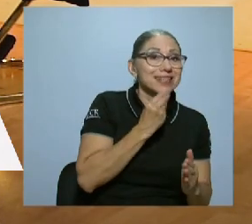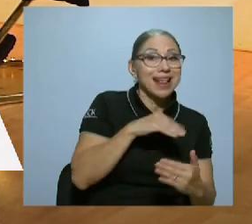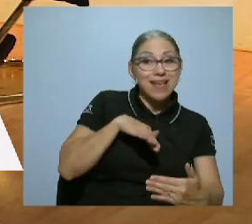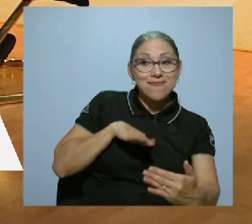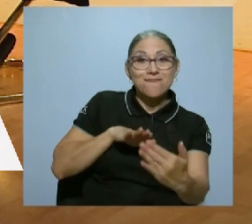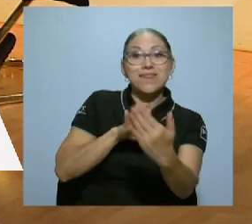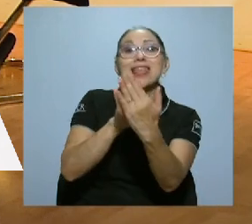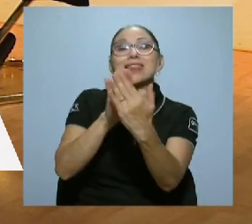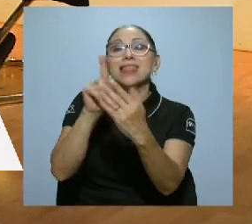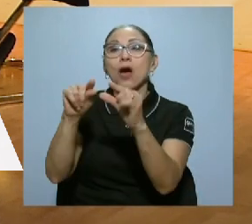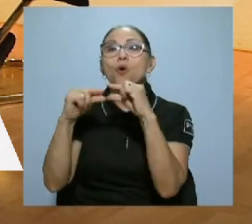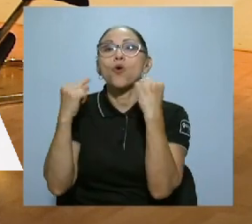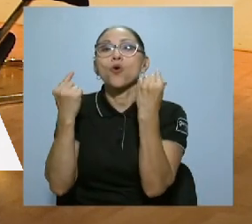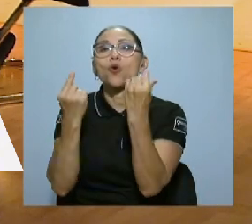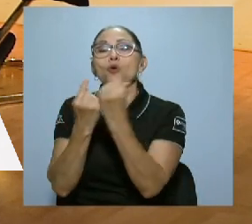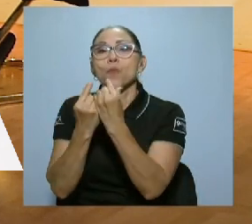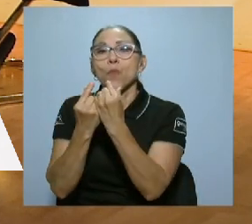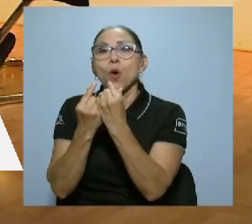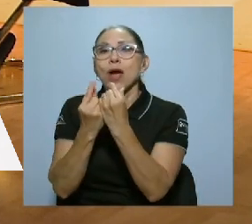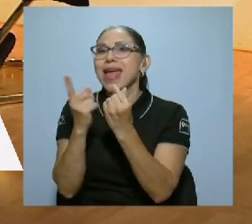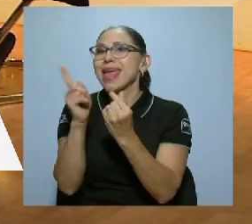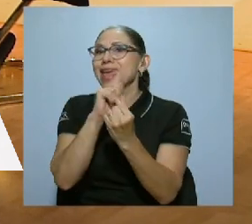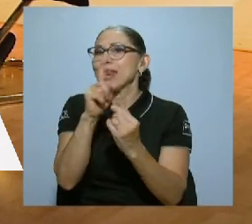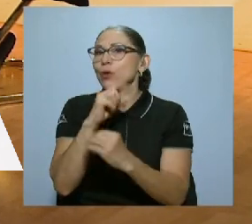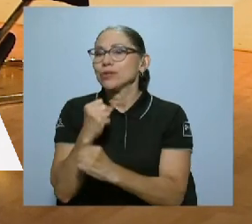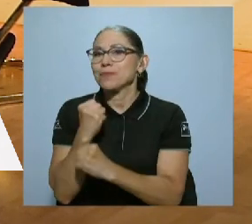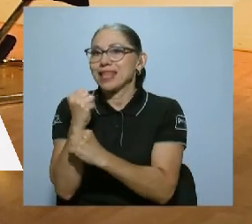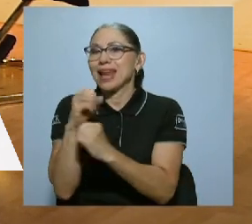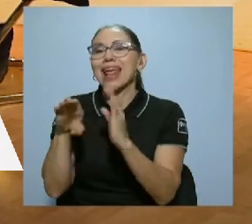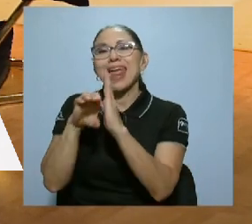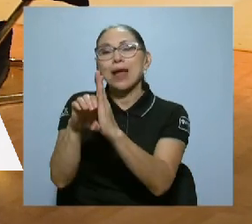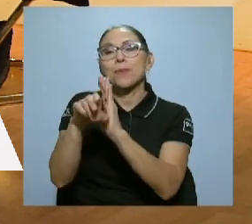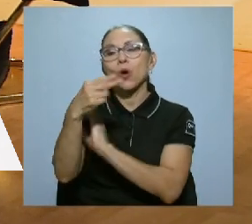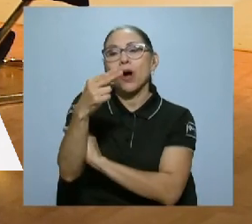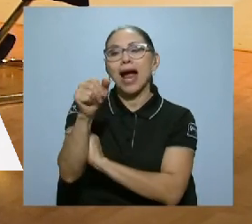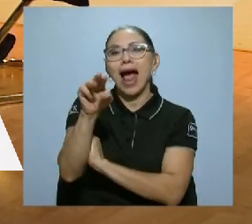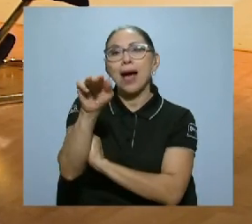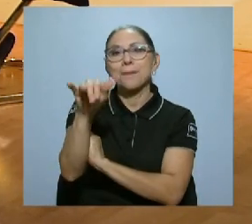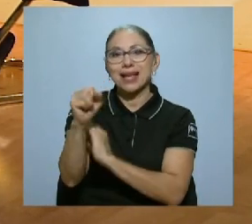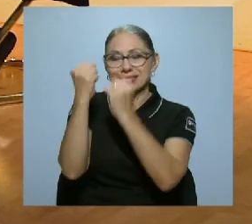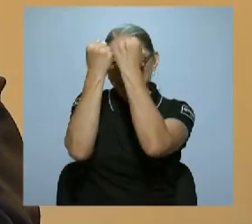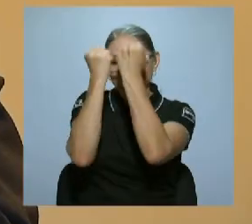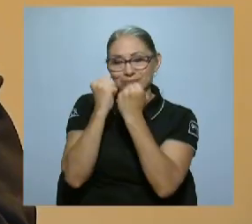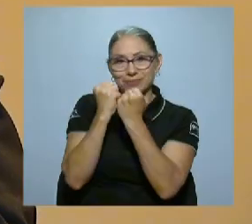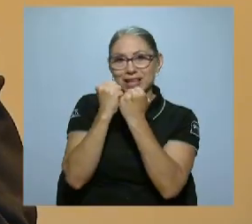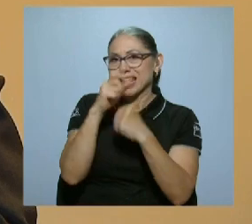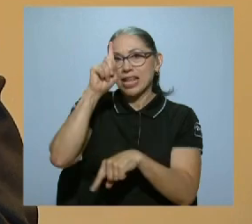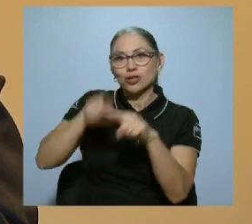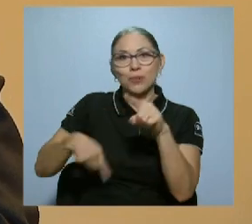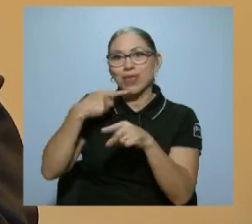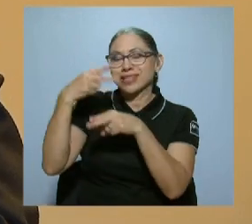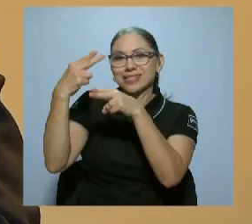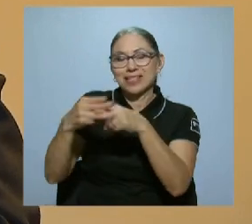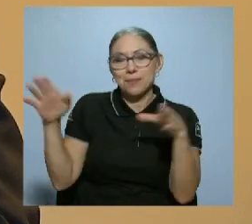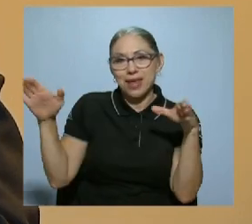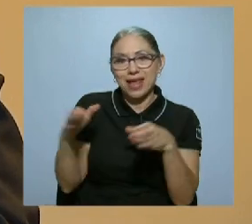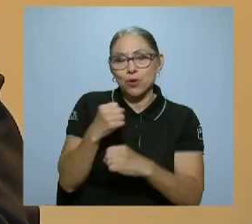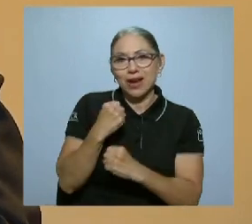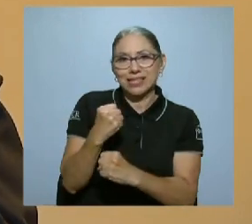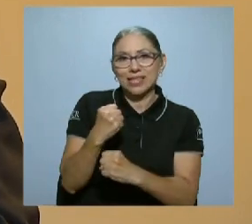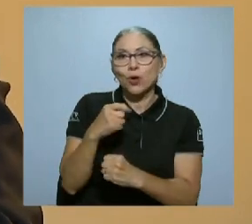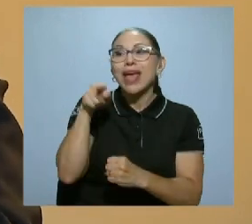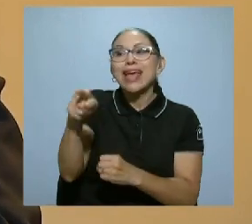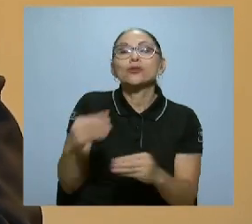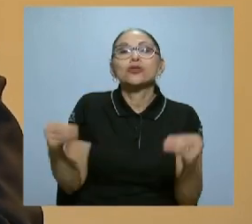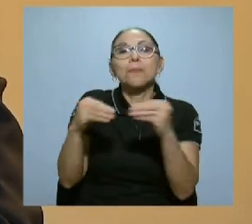es Hamas, pues no se puede llamar, que ni siquiera llega a nivel de un pequeño ejército, se ha convertido en una cuestión más política que